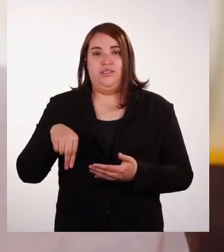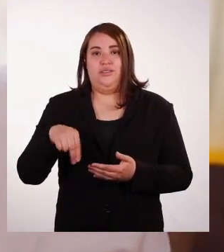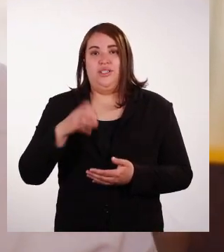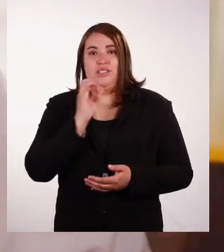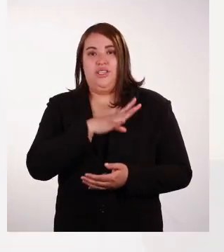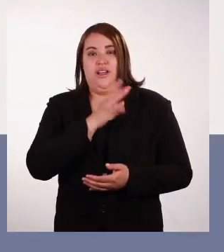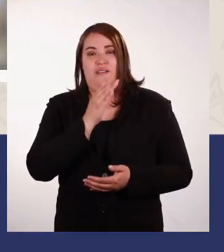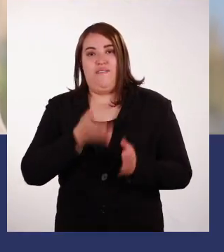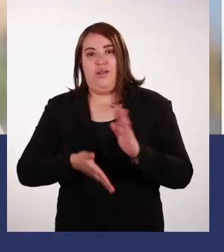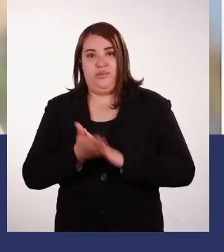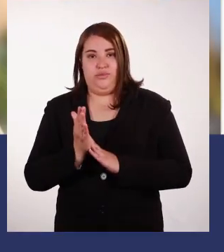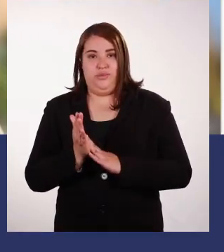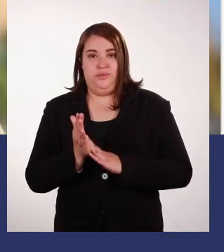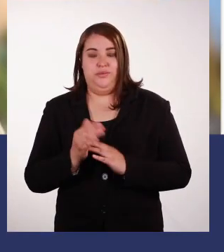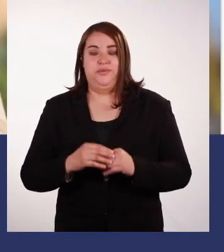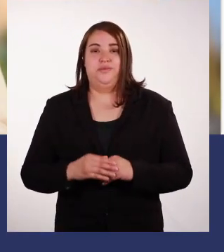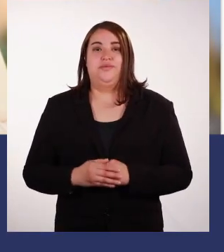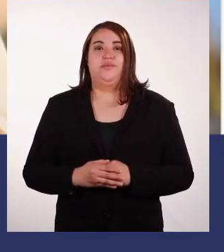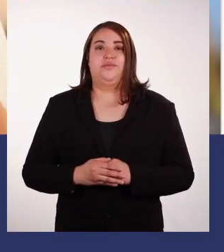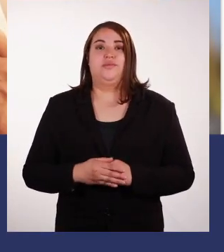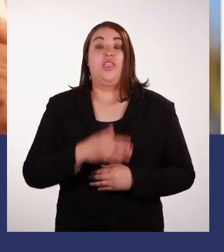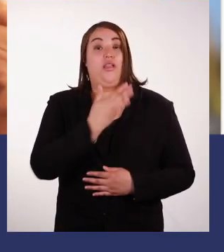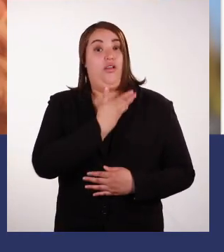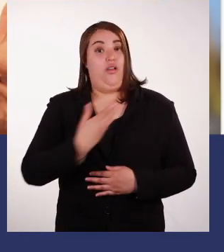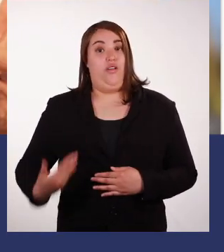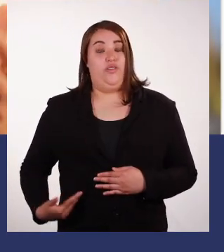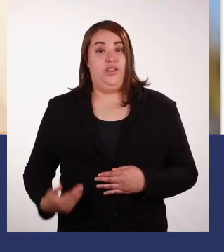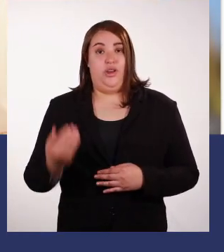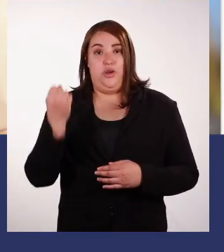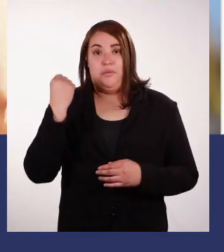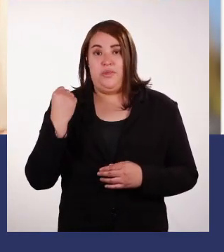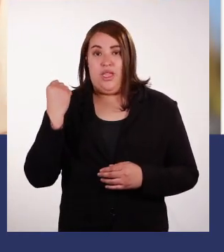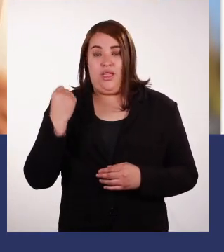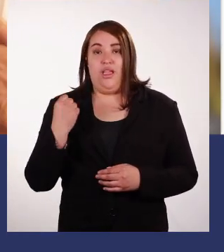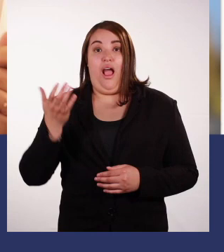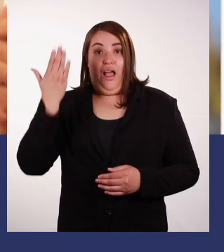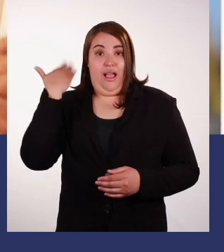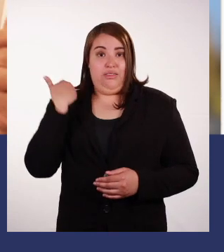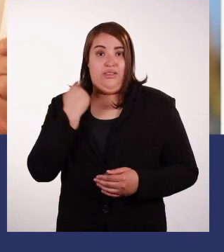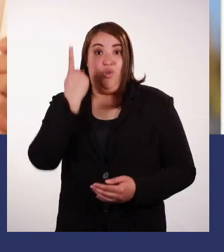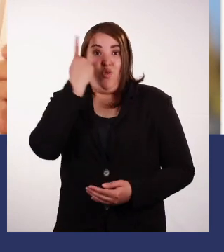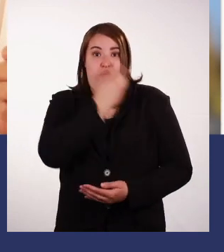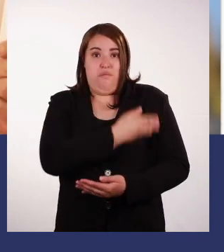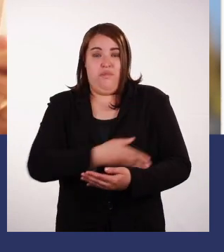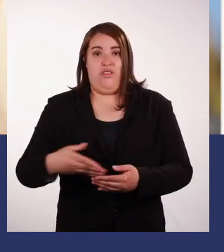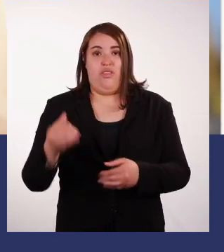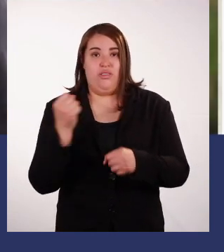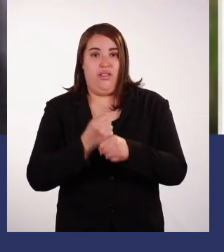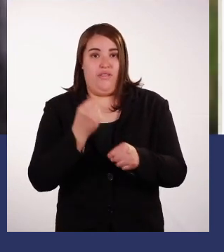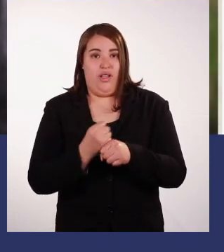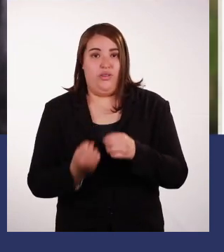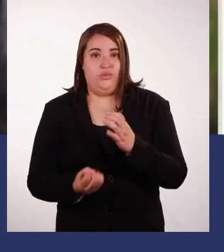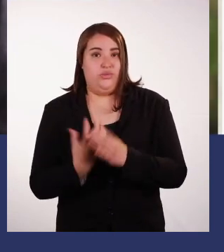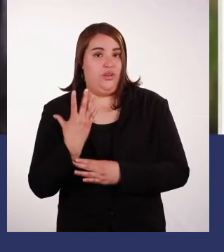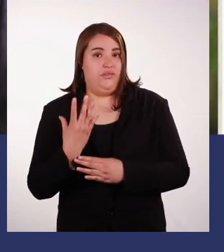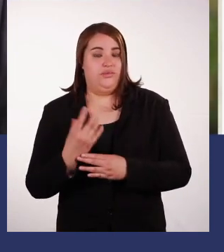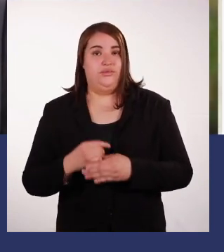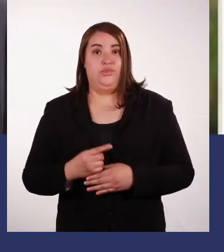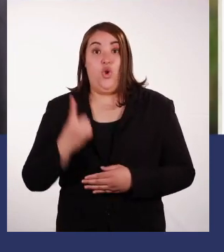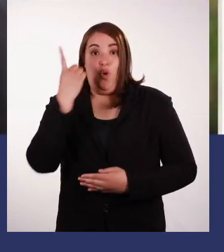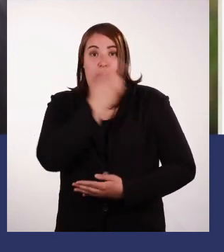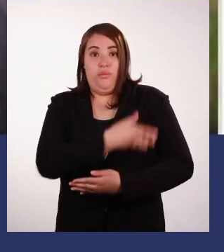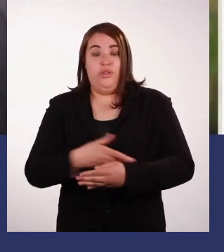y de Chile Vamos. En el gobierno de Sebastián Piñera creamos 1 millón de empleos. 1 millón de